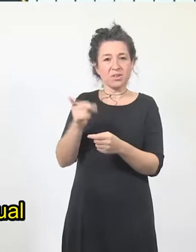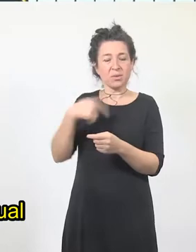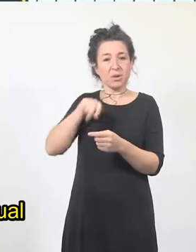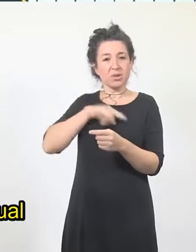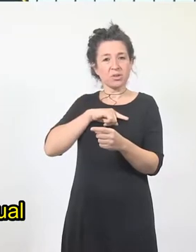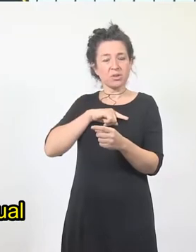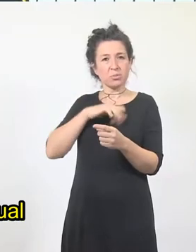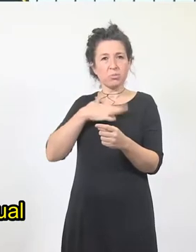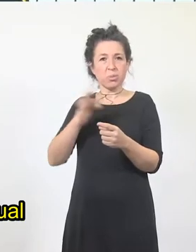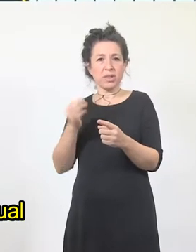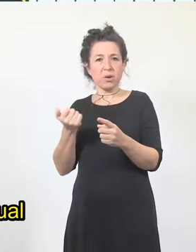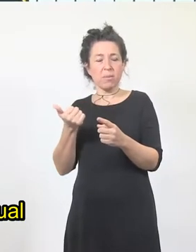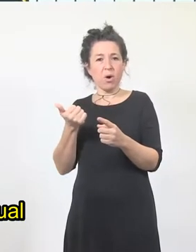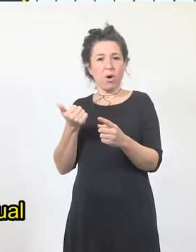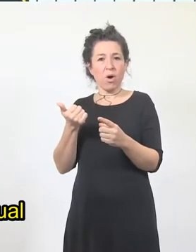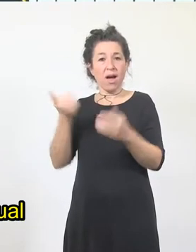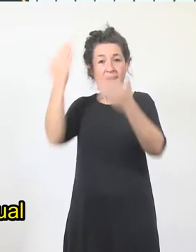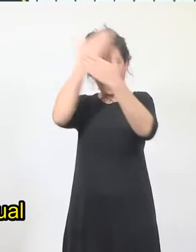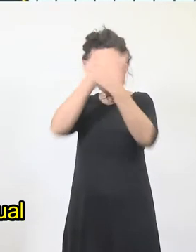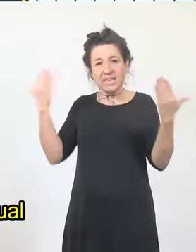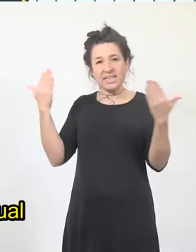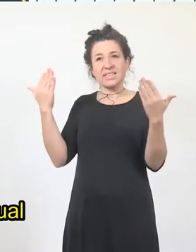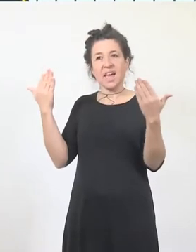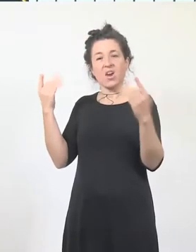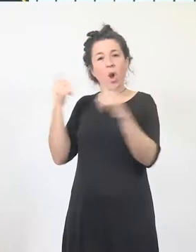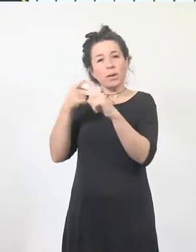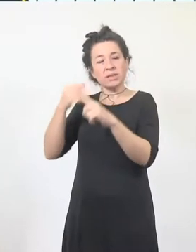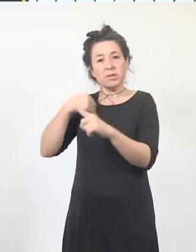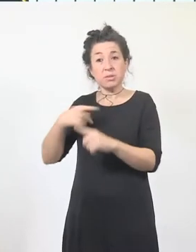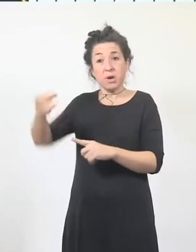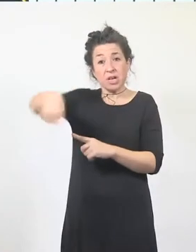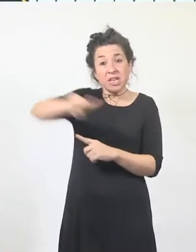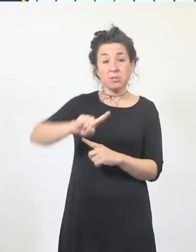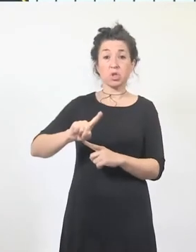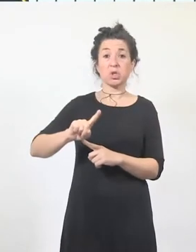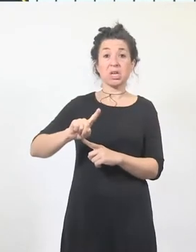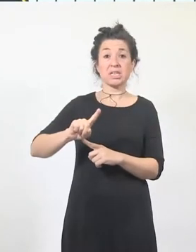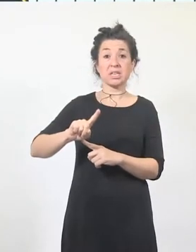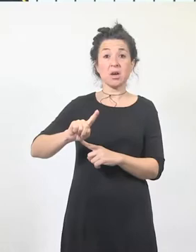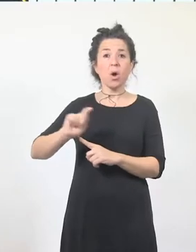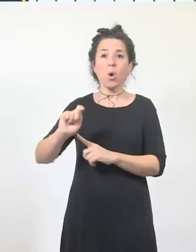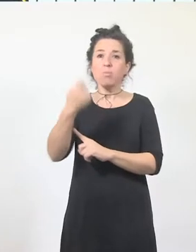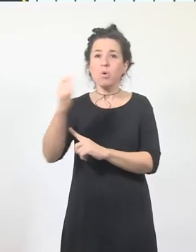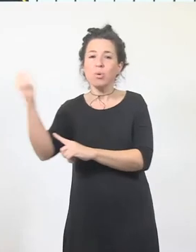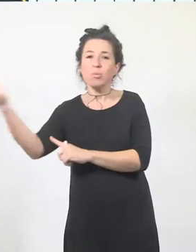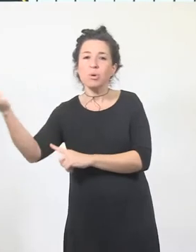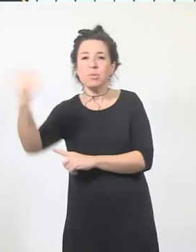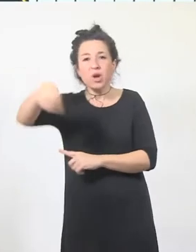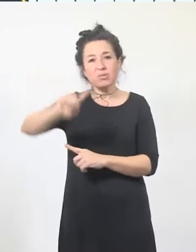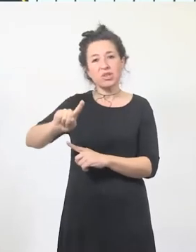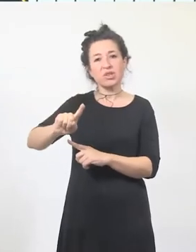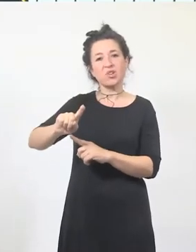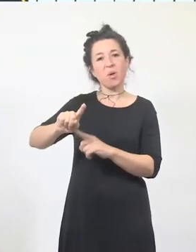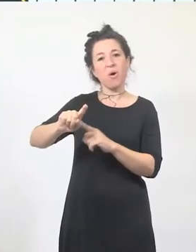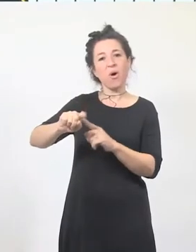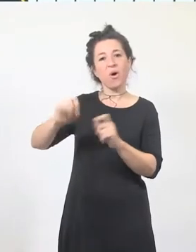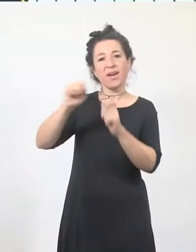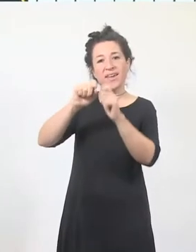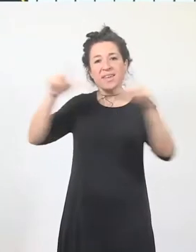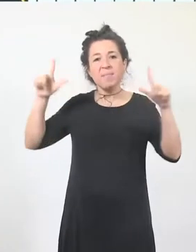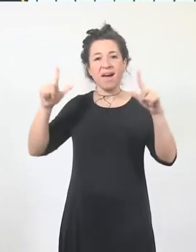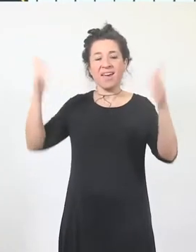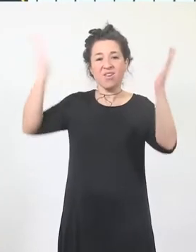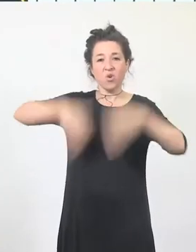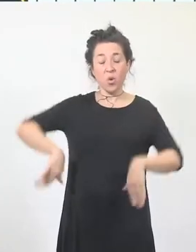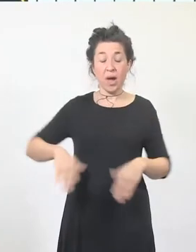sería el objetivo que podríamos tener igual con esas mujeres de Afganistán, lo estáis consiguiendo vosotras y de vosotras no hay imágenes, ¿no? Pero ese sería para otro debate,